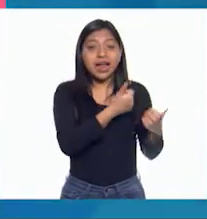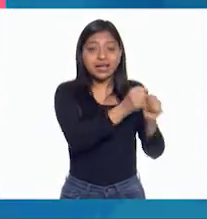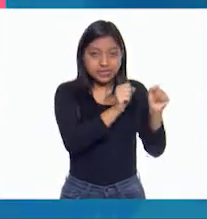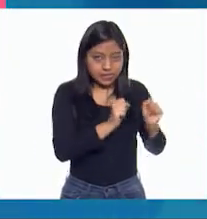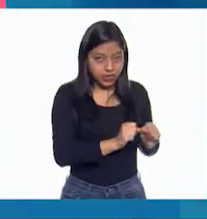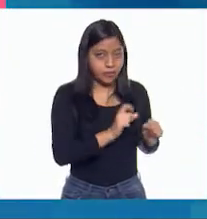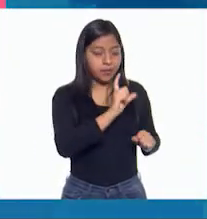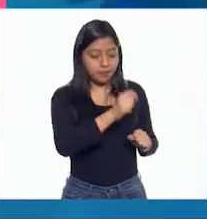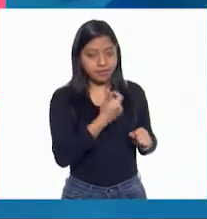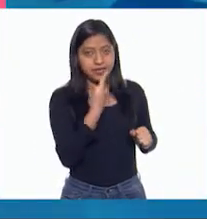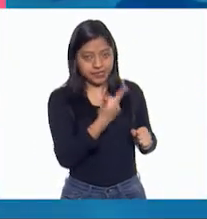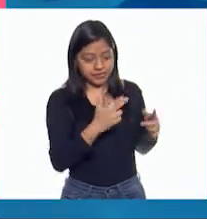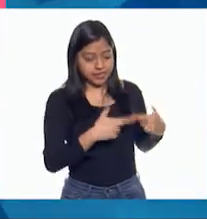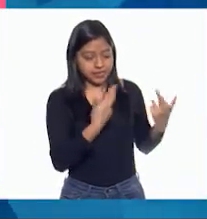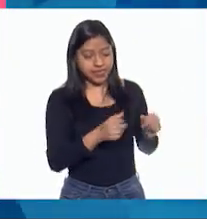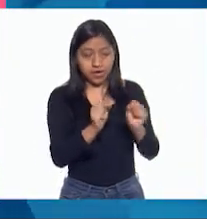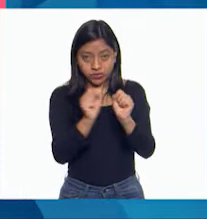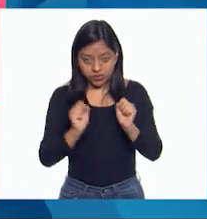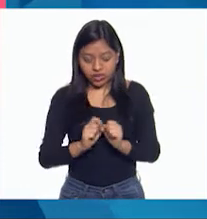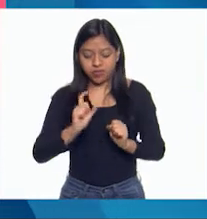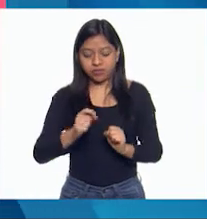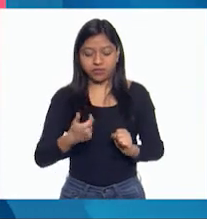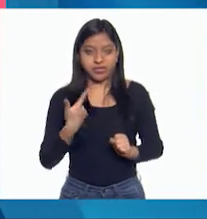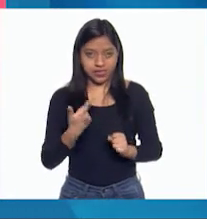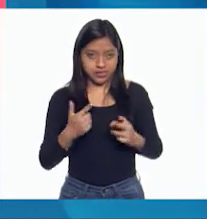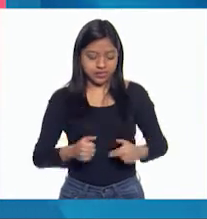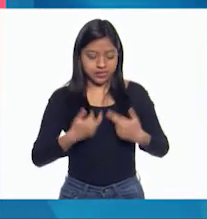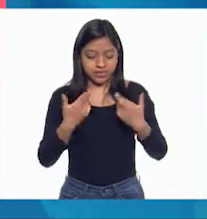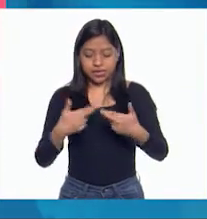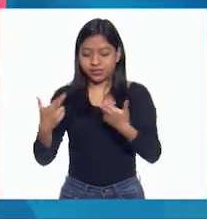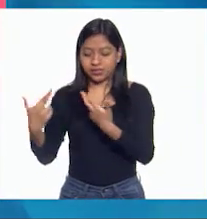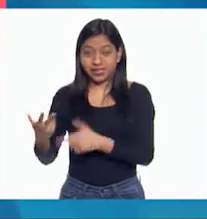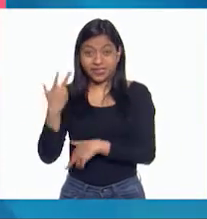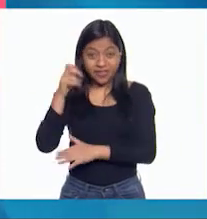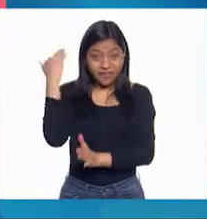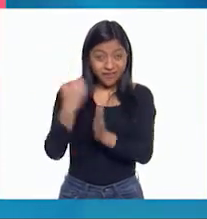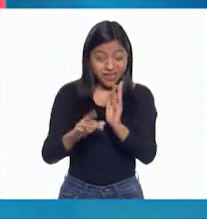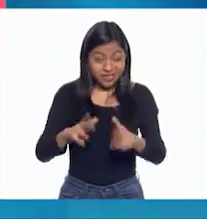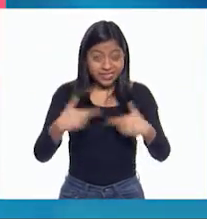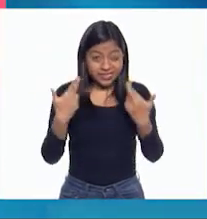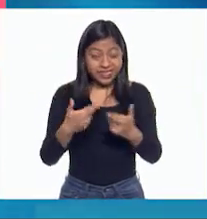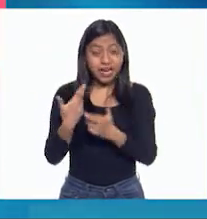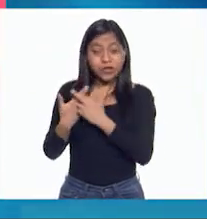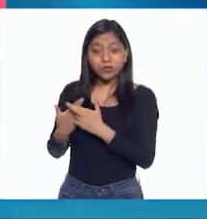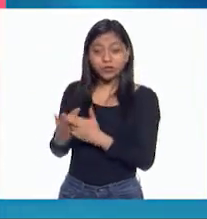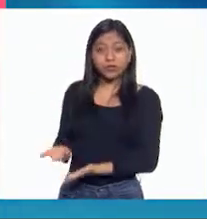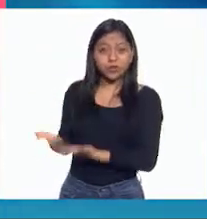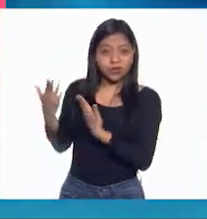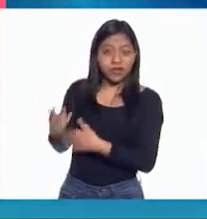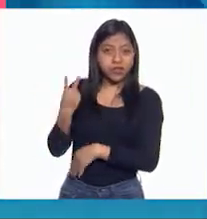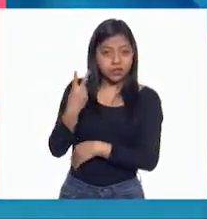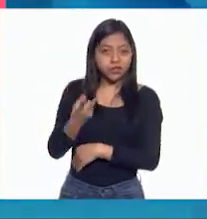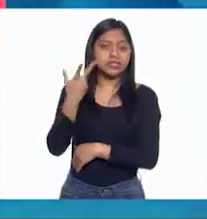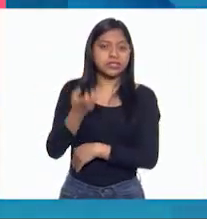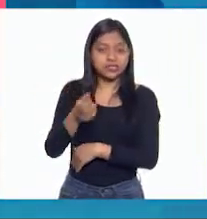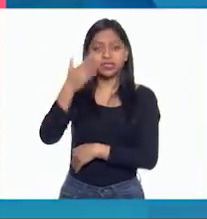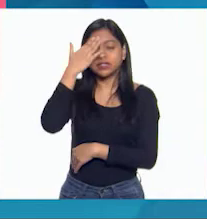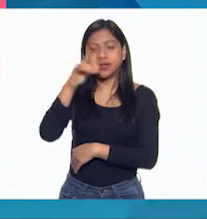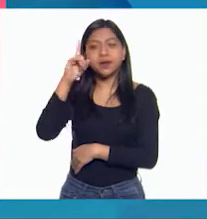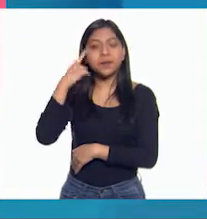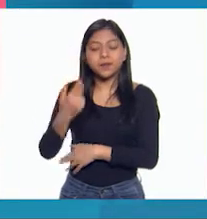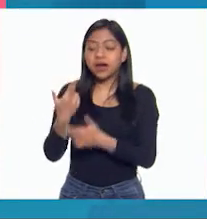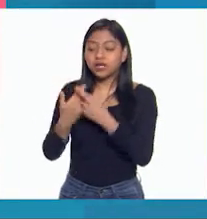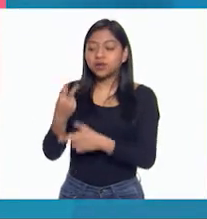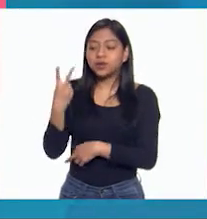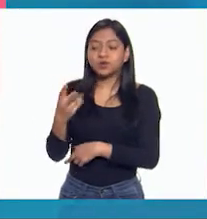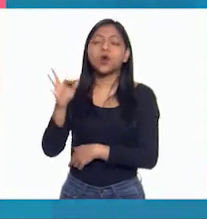grupo. Cuando se dieron cuenta que les faltaban recuerdos, el residuo les ayudó a saber que ya contaban